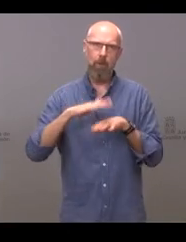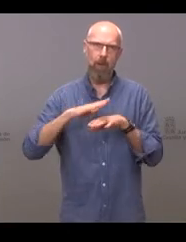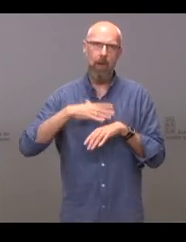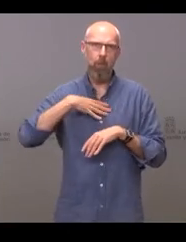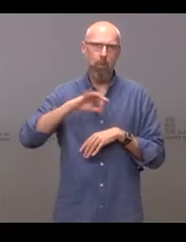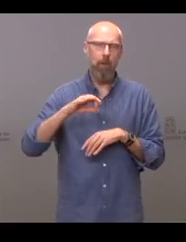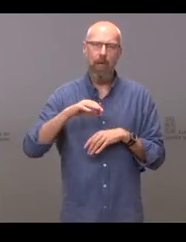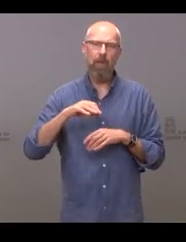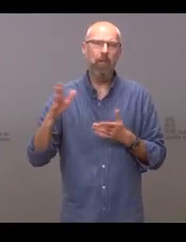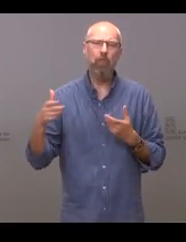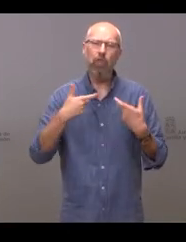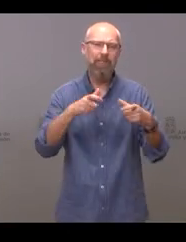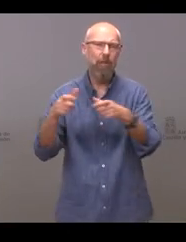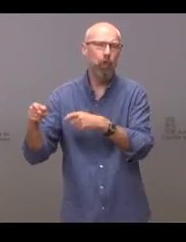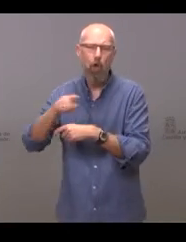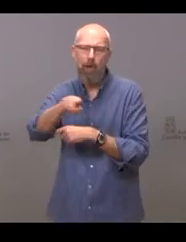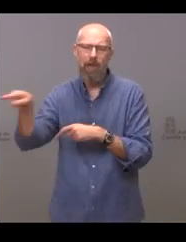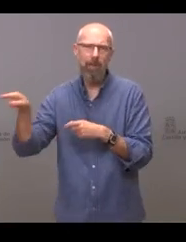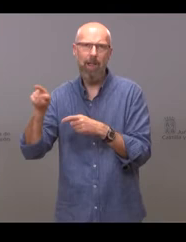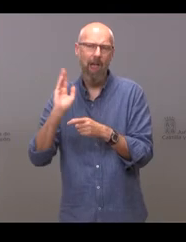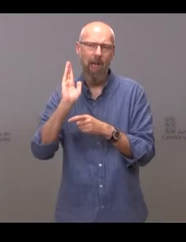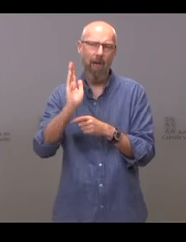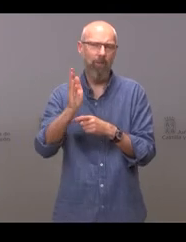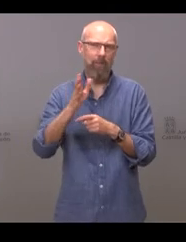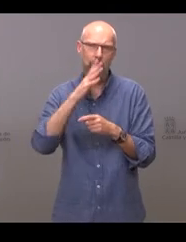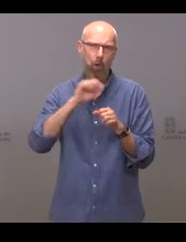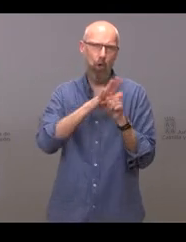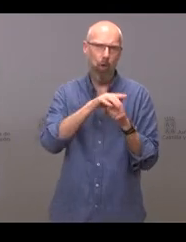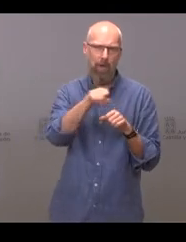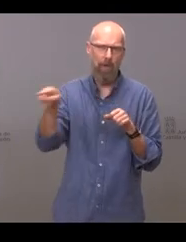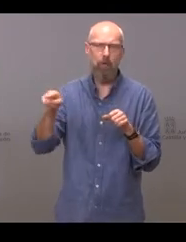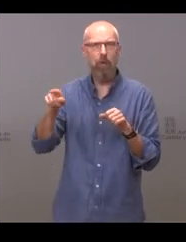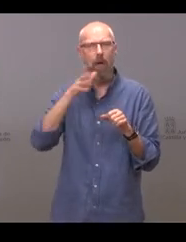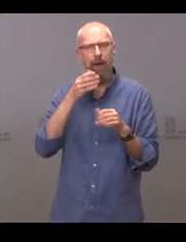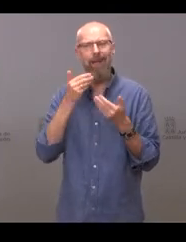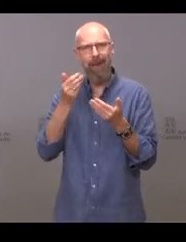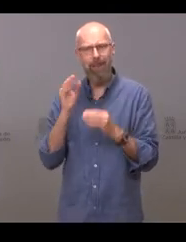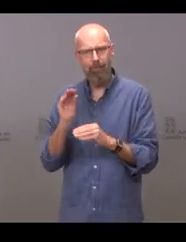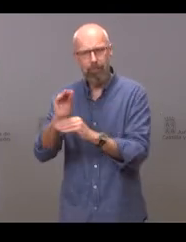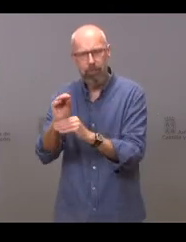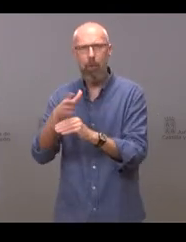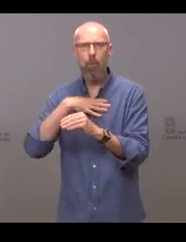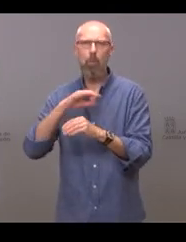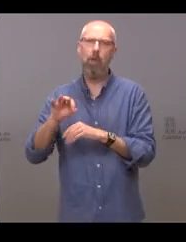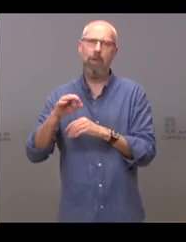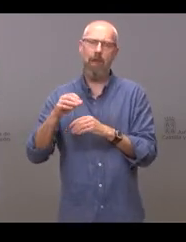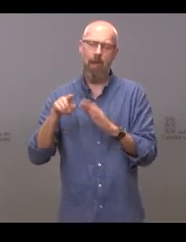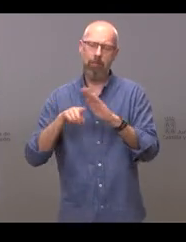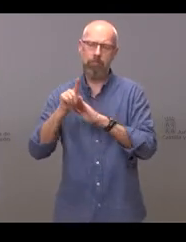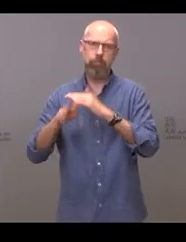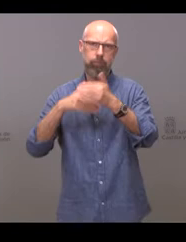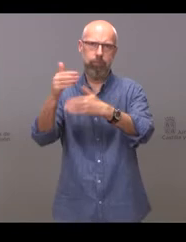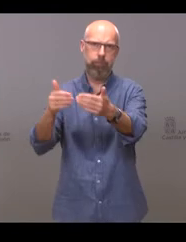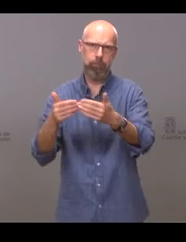todos los sectores que han estado perjudicados por el túnel de kobe puedan puedan adherirse a ese a esas ayudas